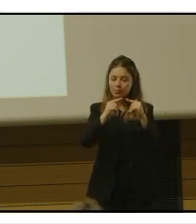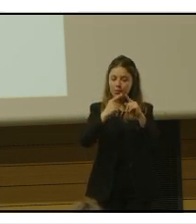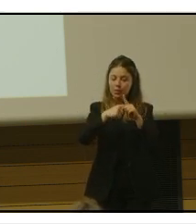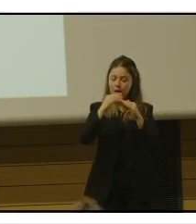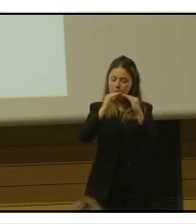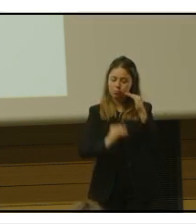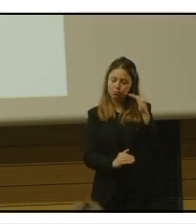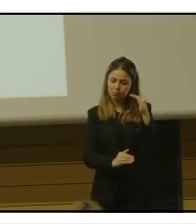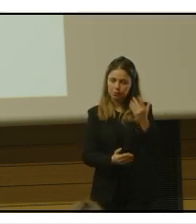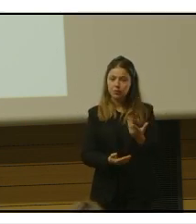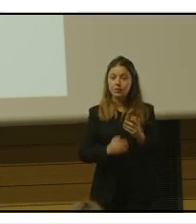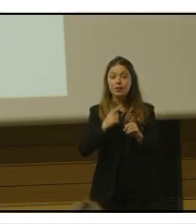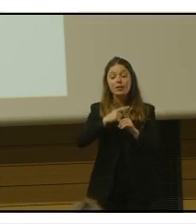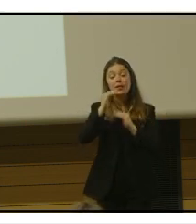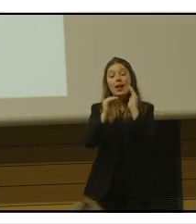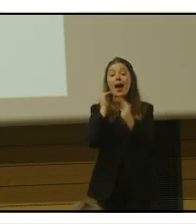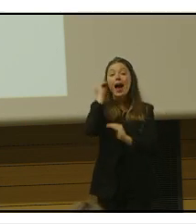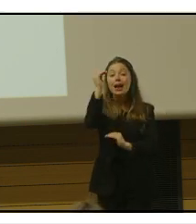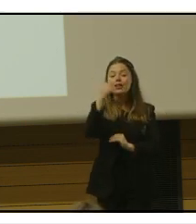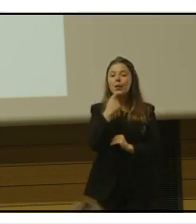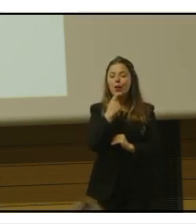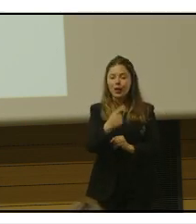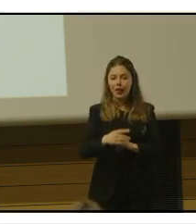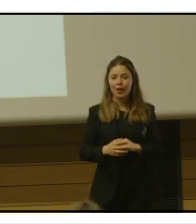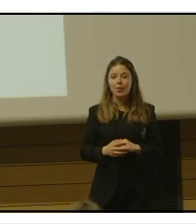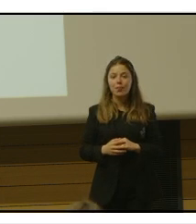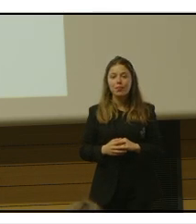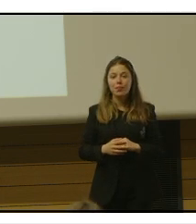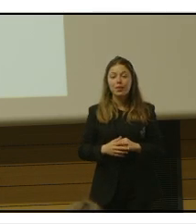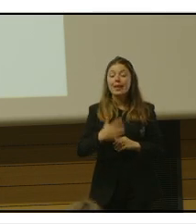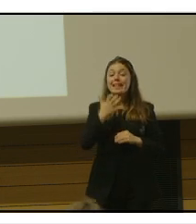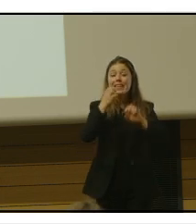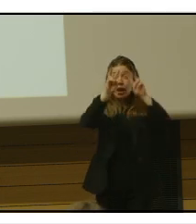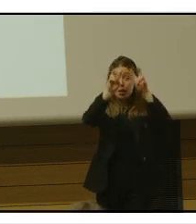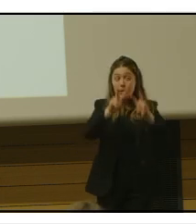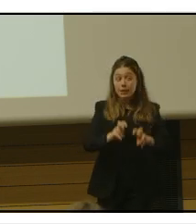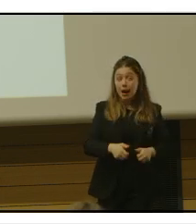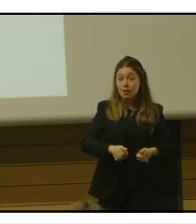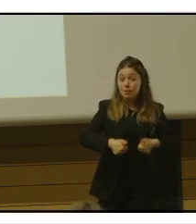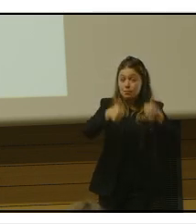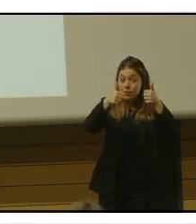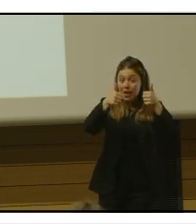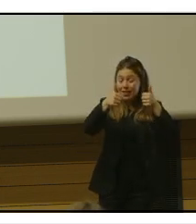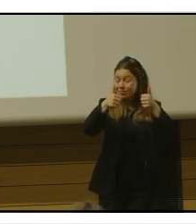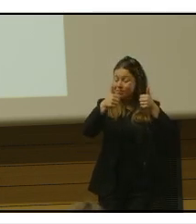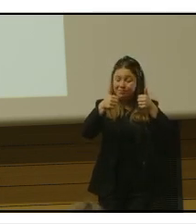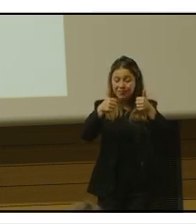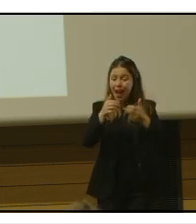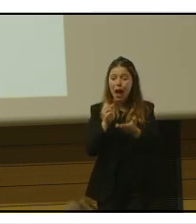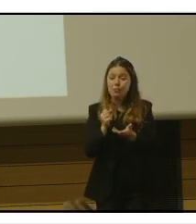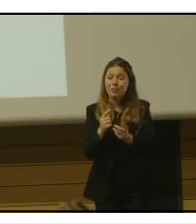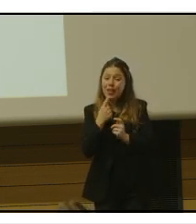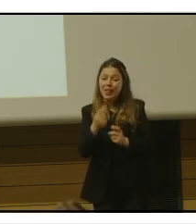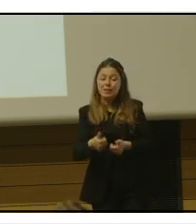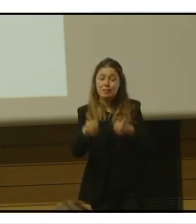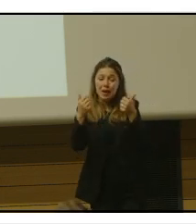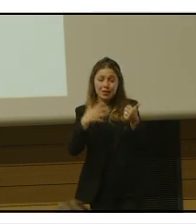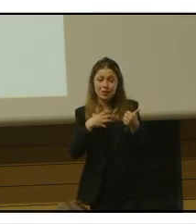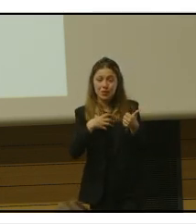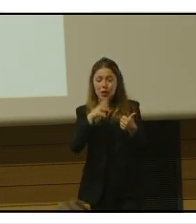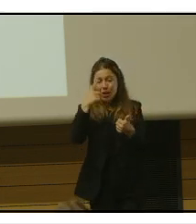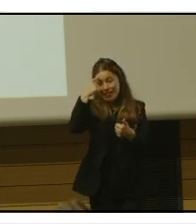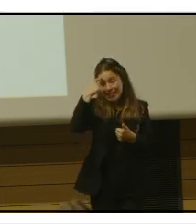valorar. El nivel alto lo que nos dice es que, aunque se investigue más, poco más se va a aportar. Lo que se sabe, ya se sabe,